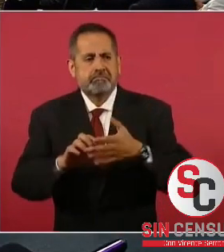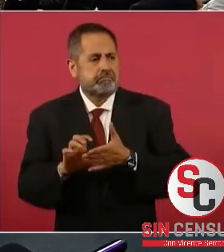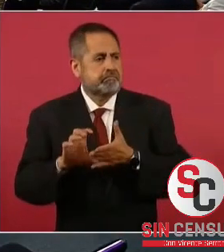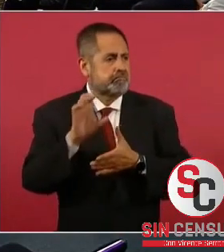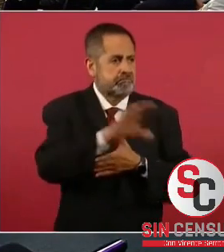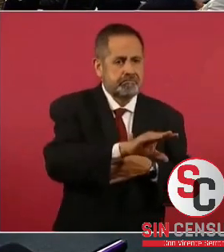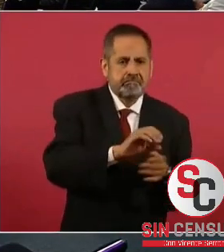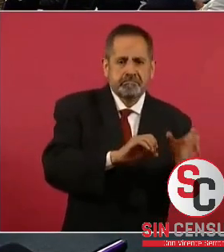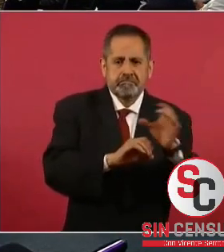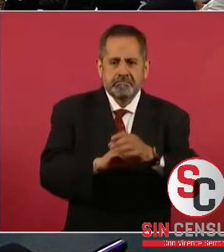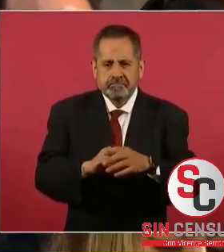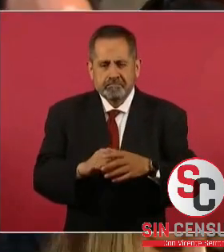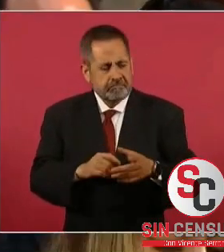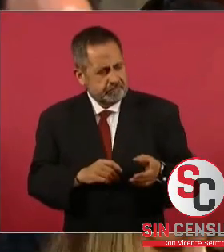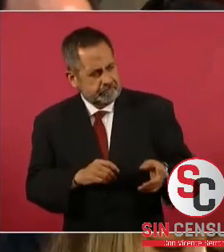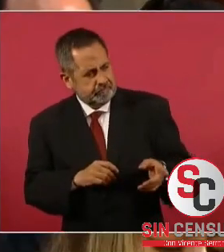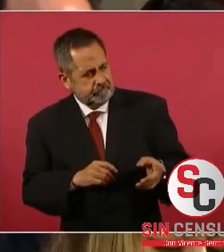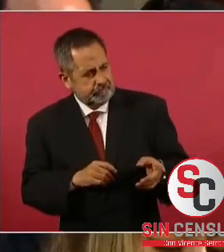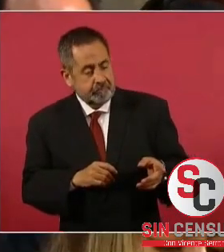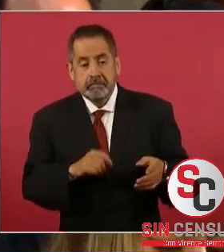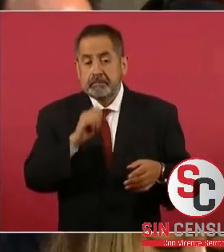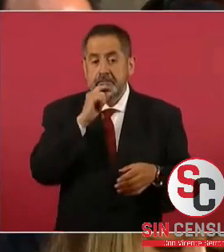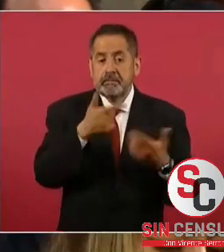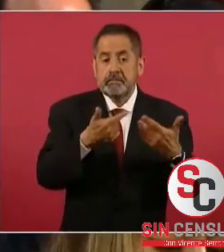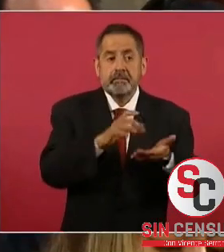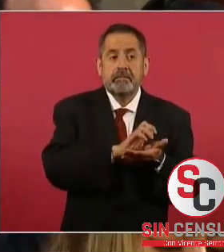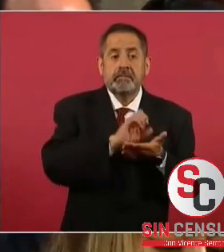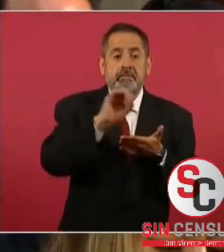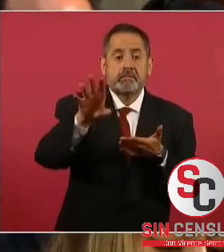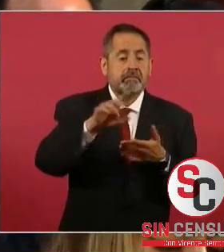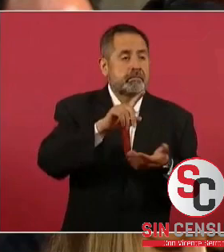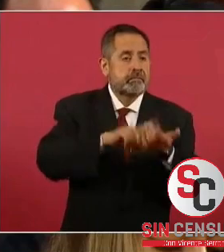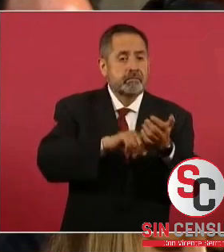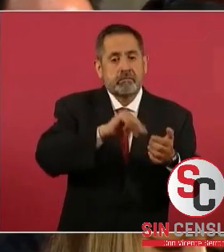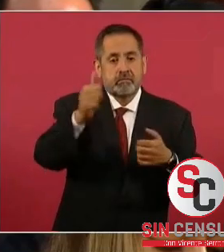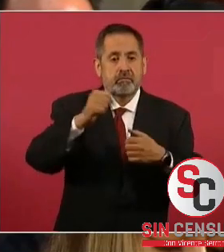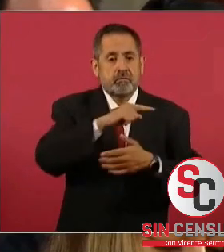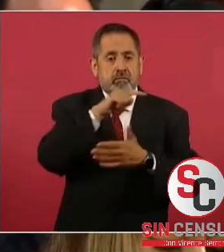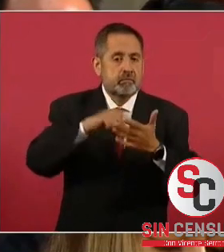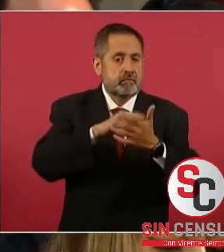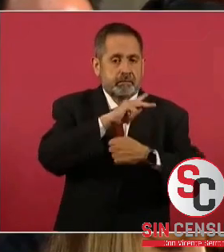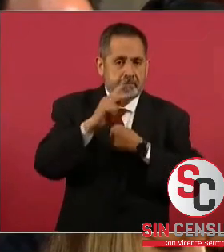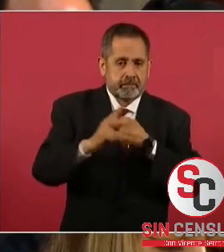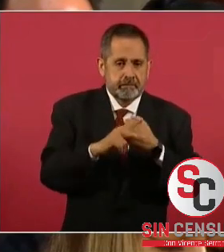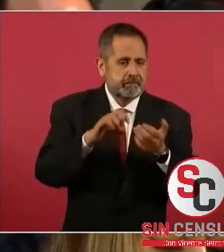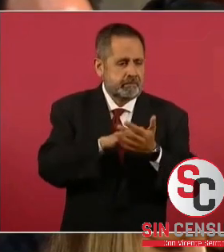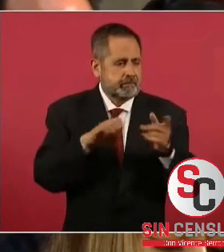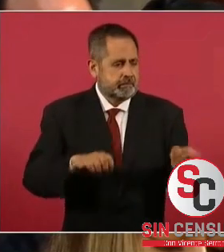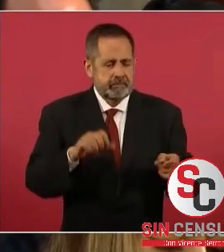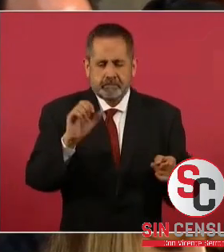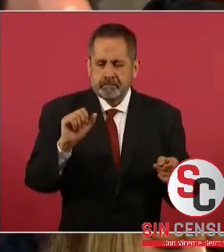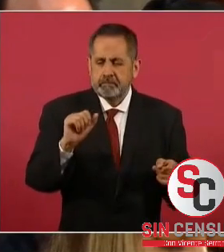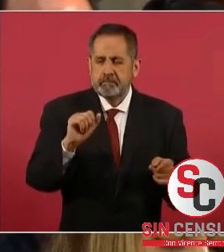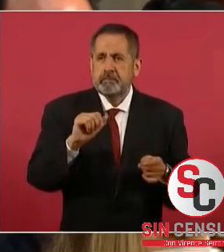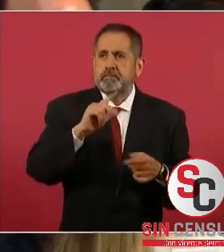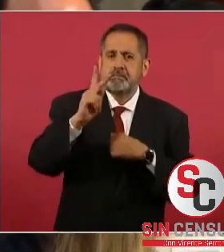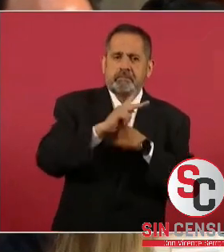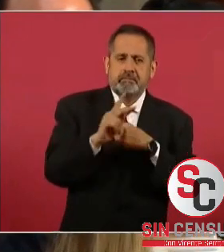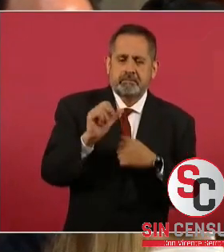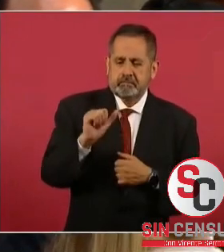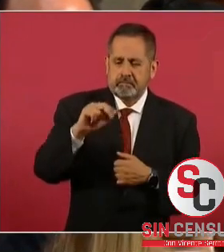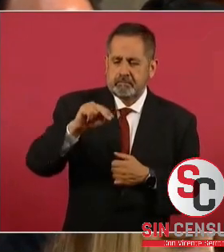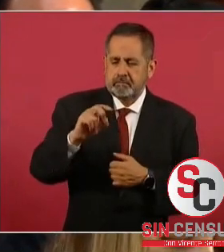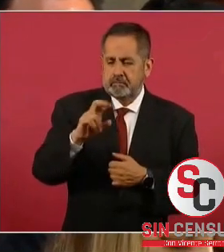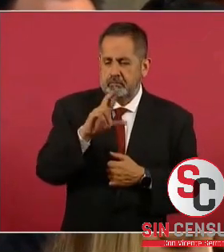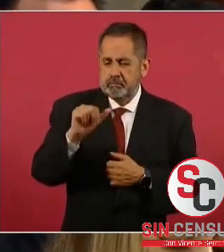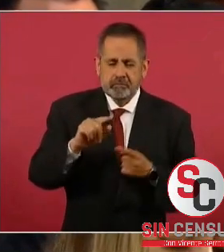También está el tema de las transferencias de divisas a paraísos fiscales, específicamente el caso de Andorra, más allá de lo que ocurrió